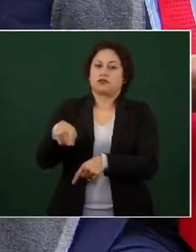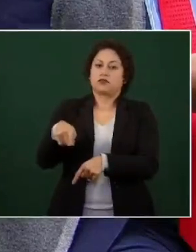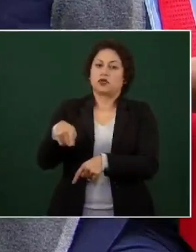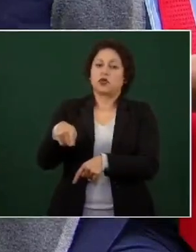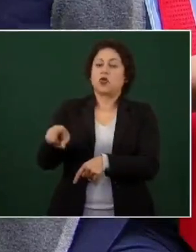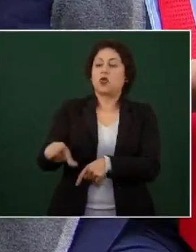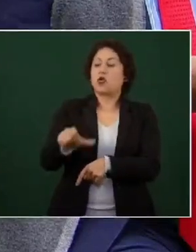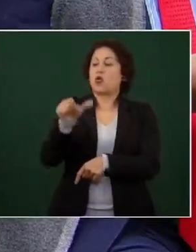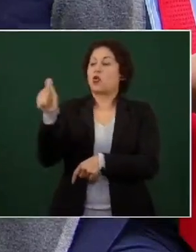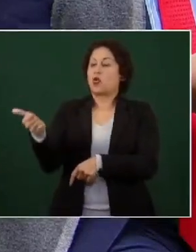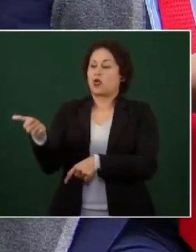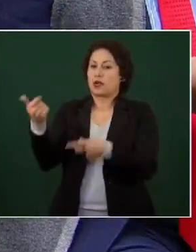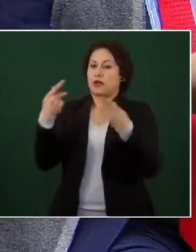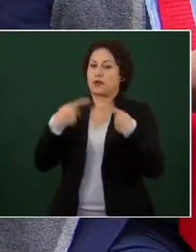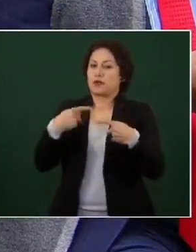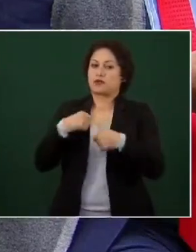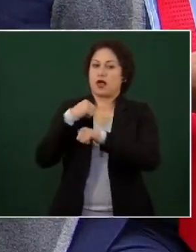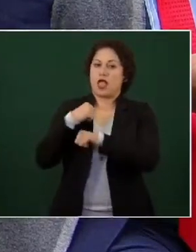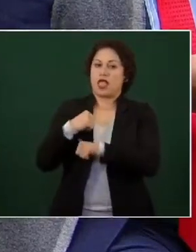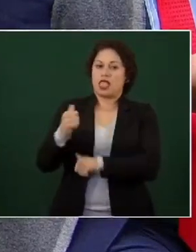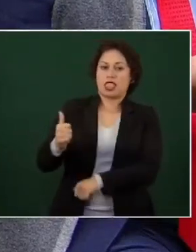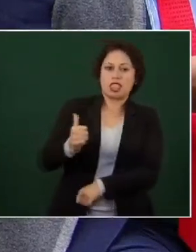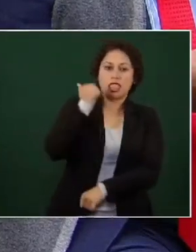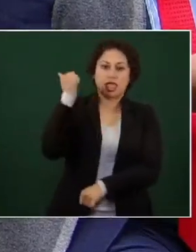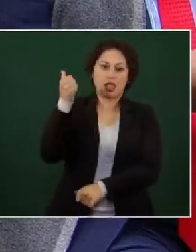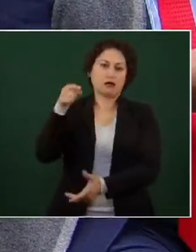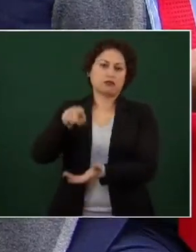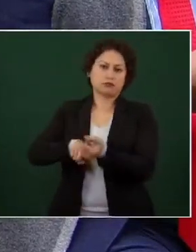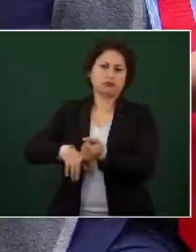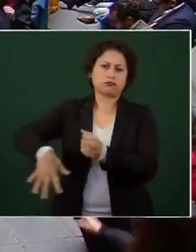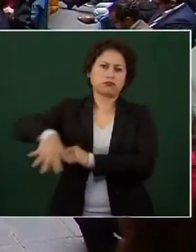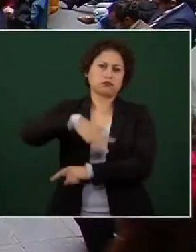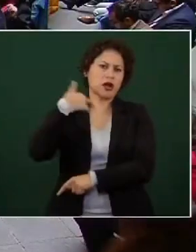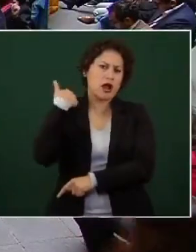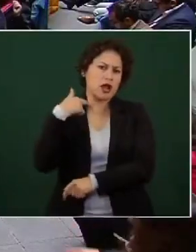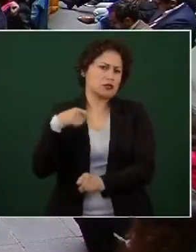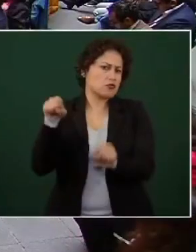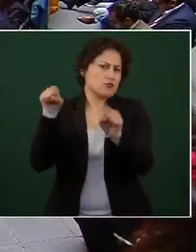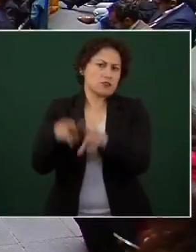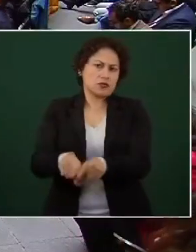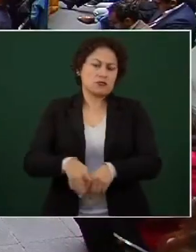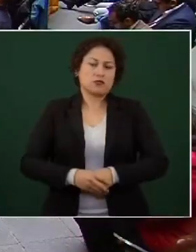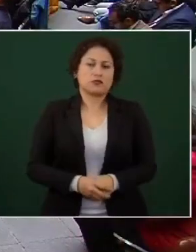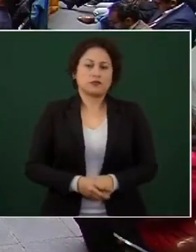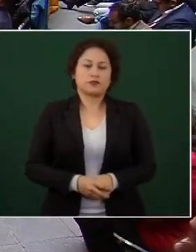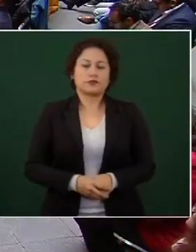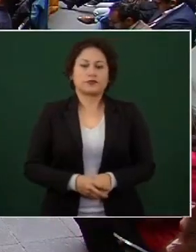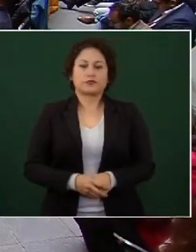de poder, la impunidad que impera en el estado de Jalisco. Muy bien. Mira,